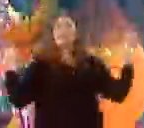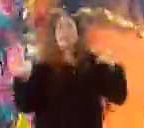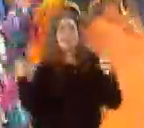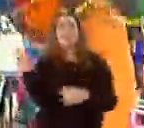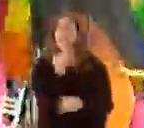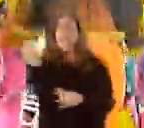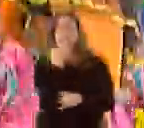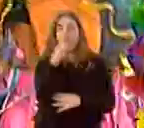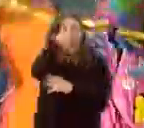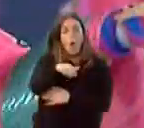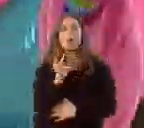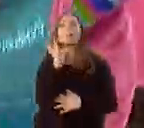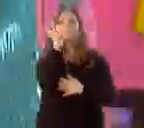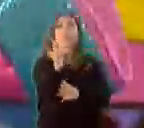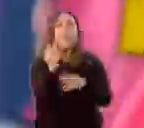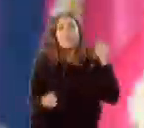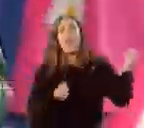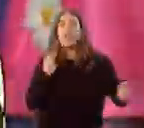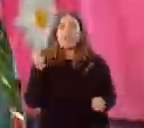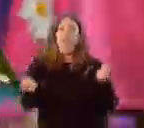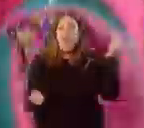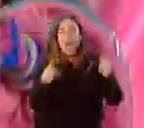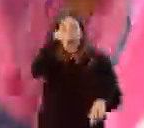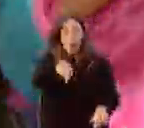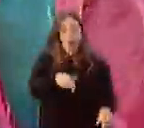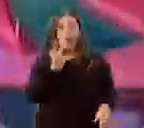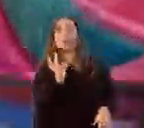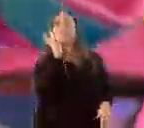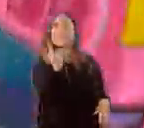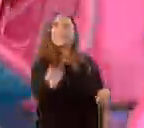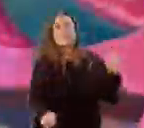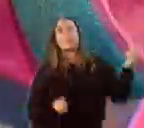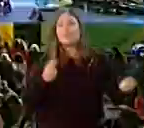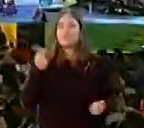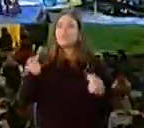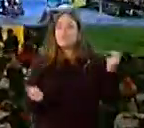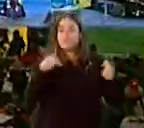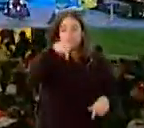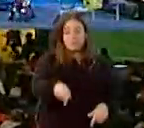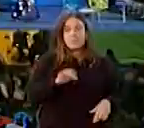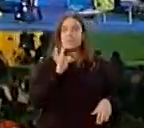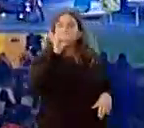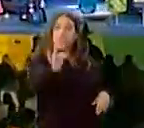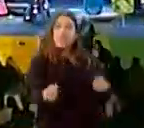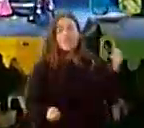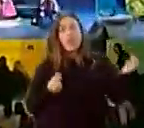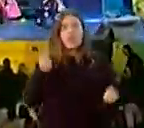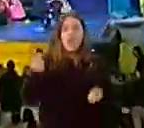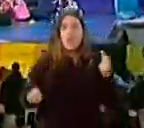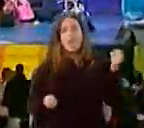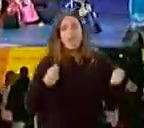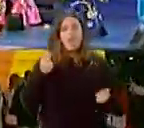te toca a mí bailar hoy me toca bailar hoy en día